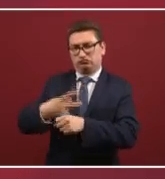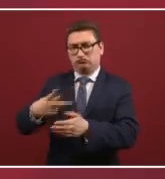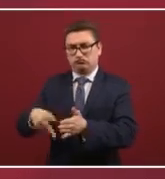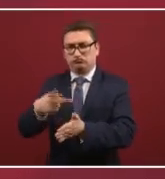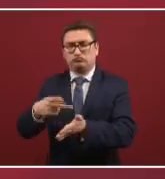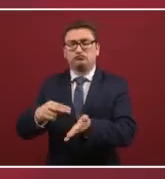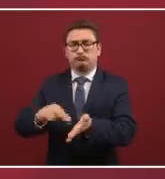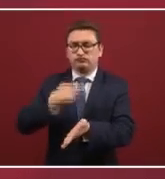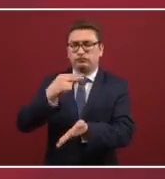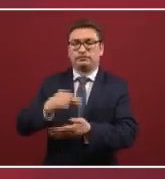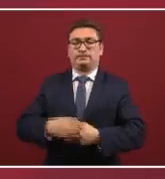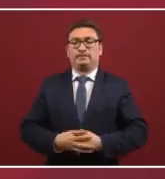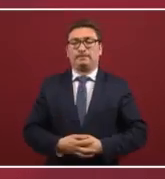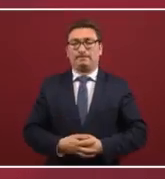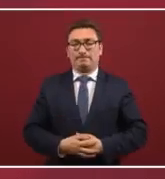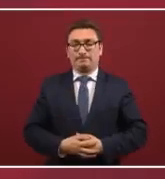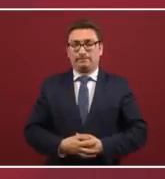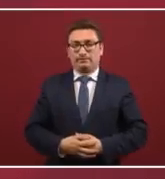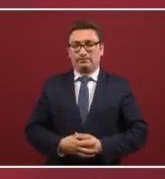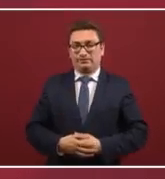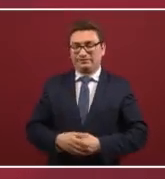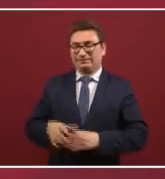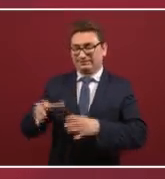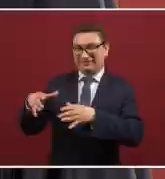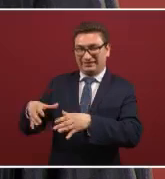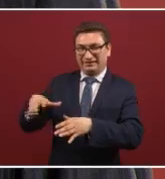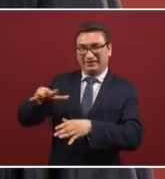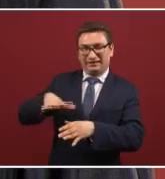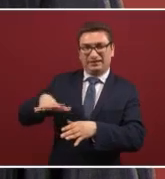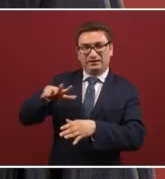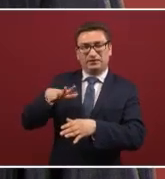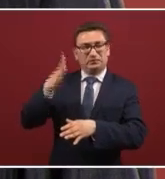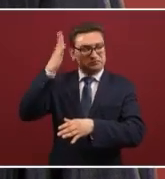tratado. Ayudaron mucho los dirigentes